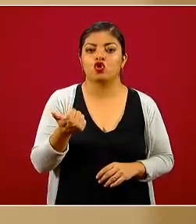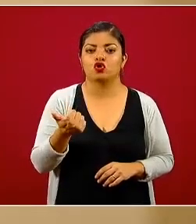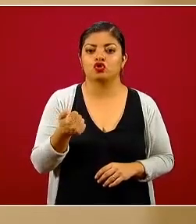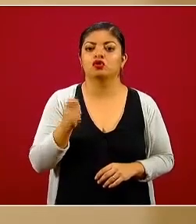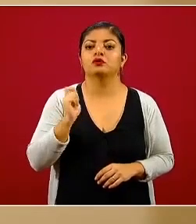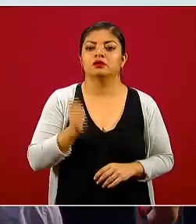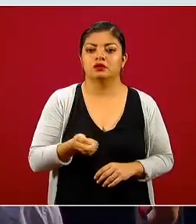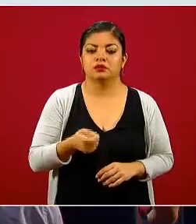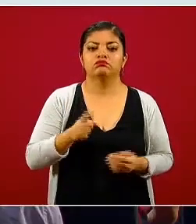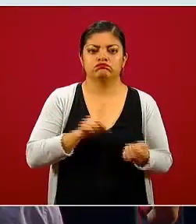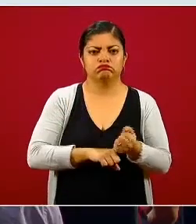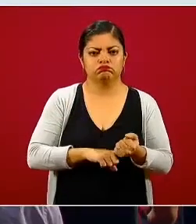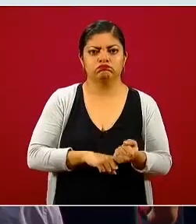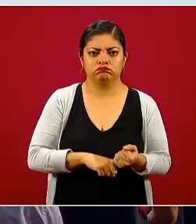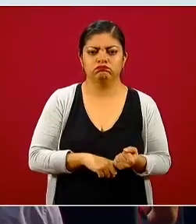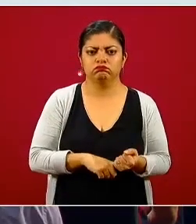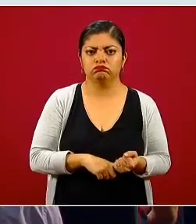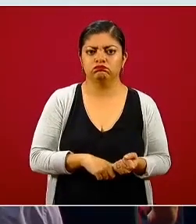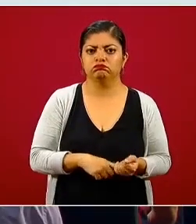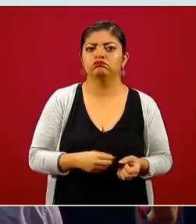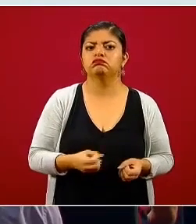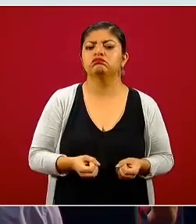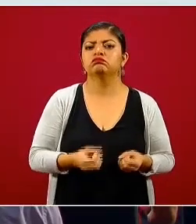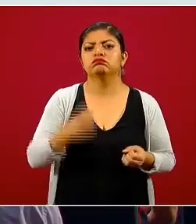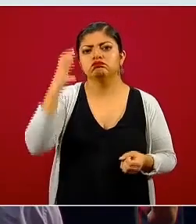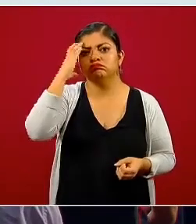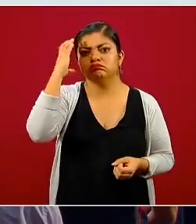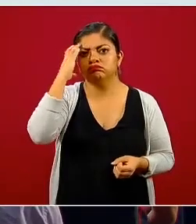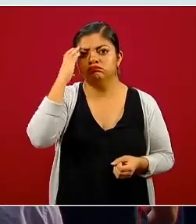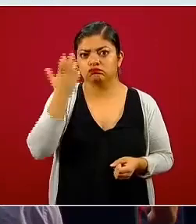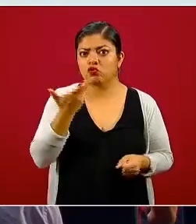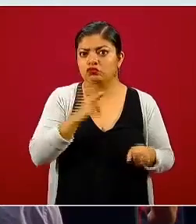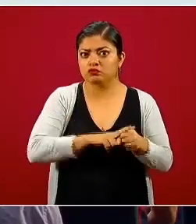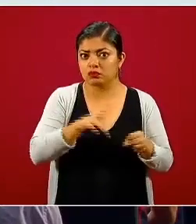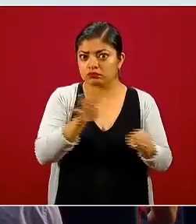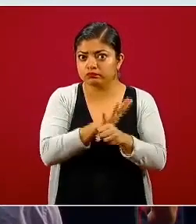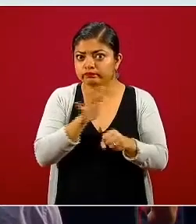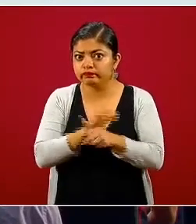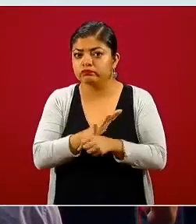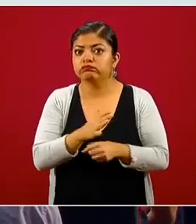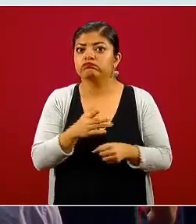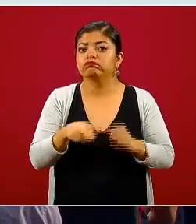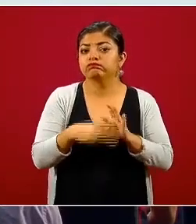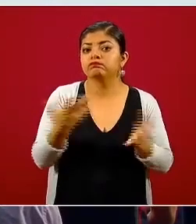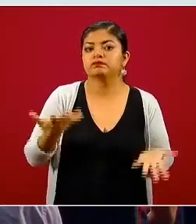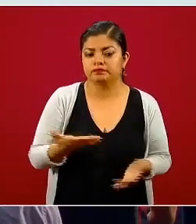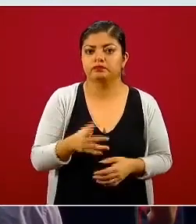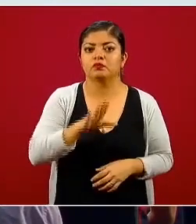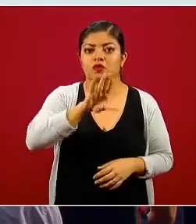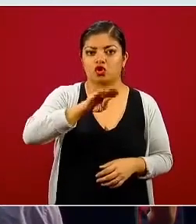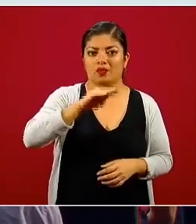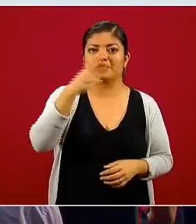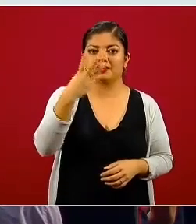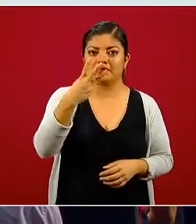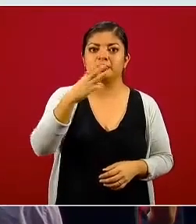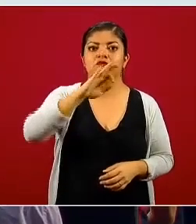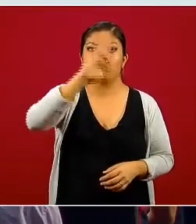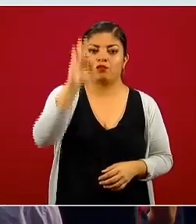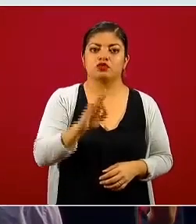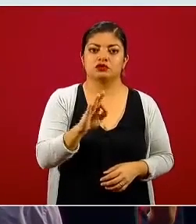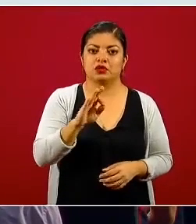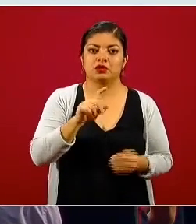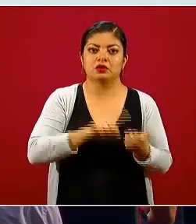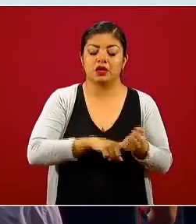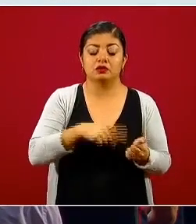la disponibilidad y ocupación hospitalaria, que también se actualizan todos los días. 93% fue la